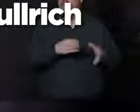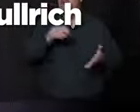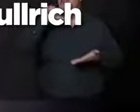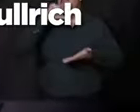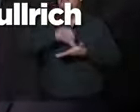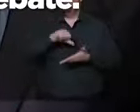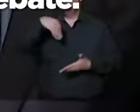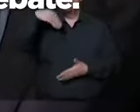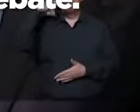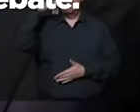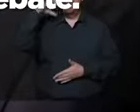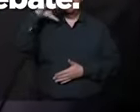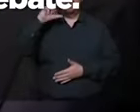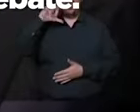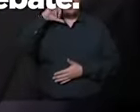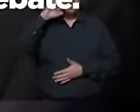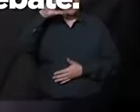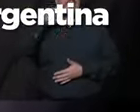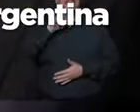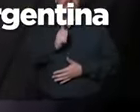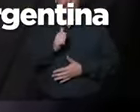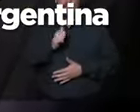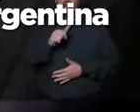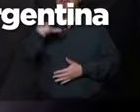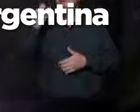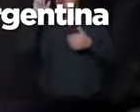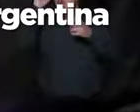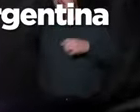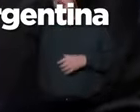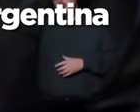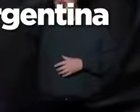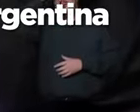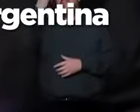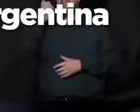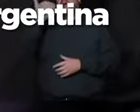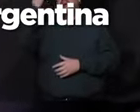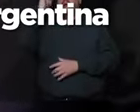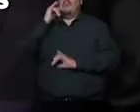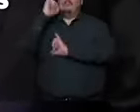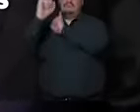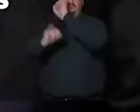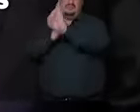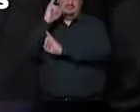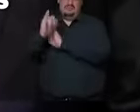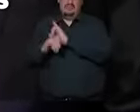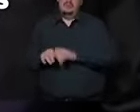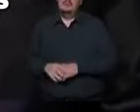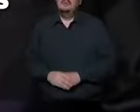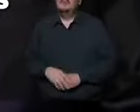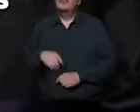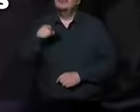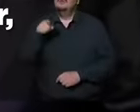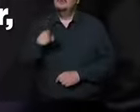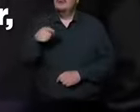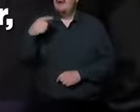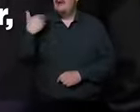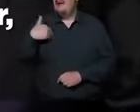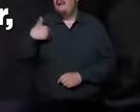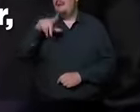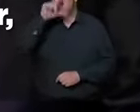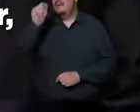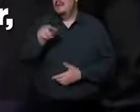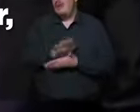lo planteó Patricia bulrich en otro debate desgraciadamente la salida de Argentina no es como